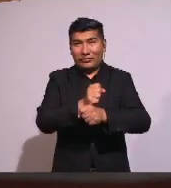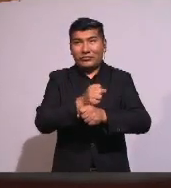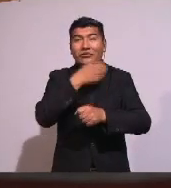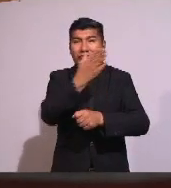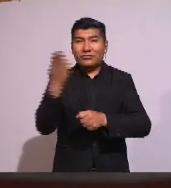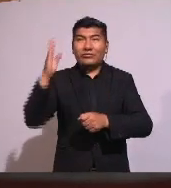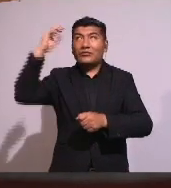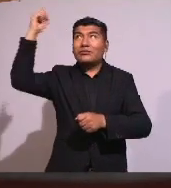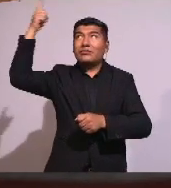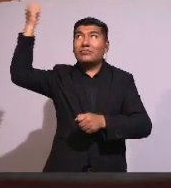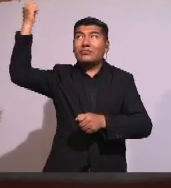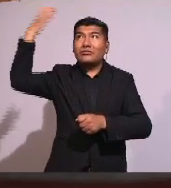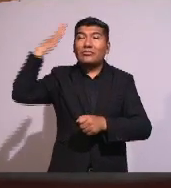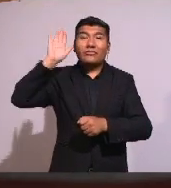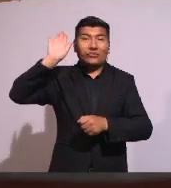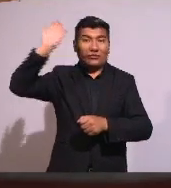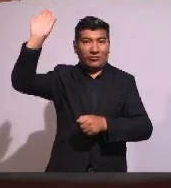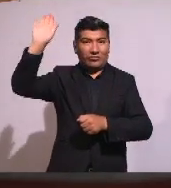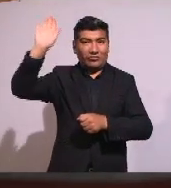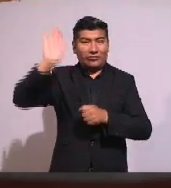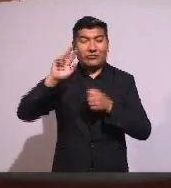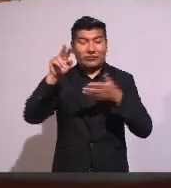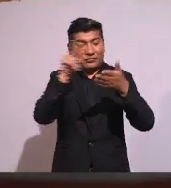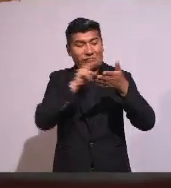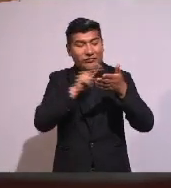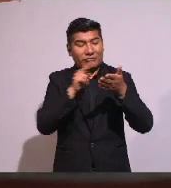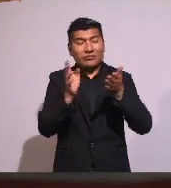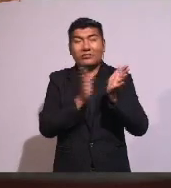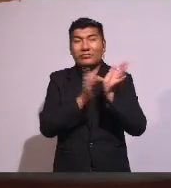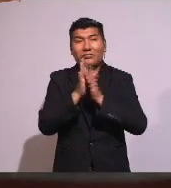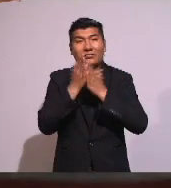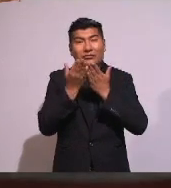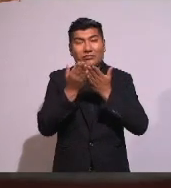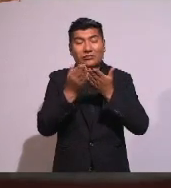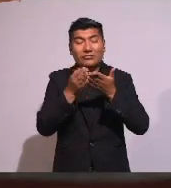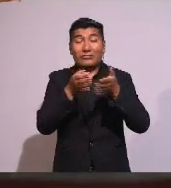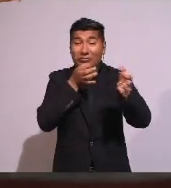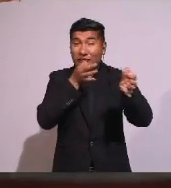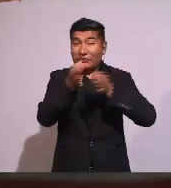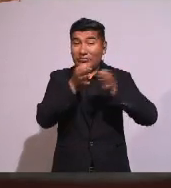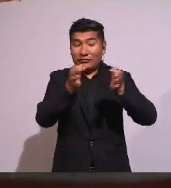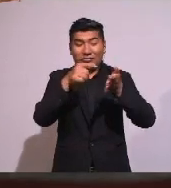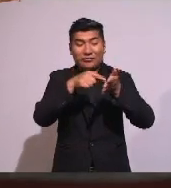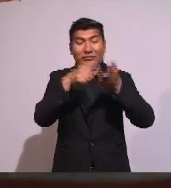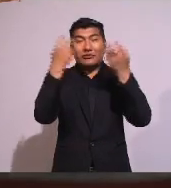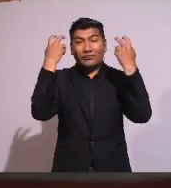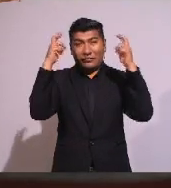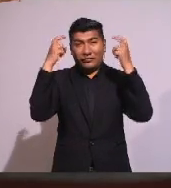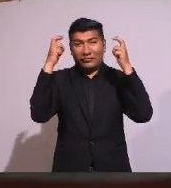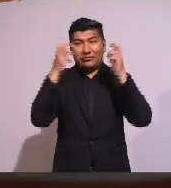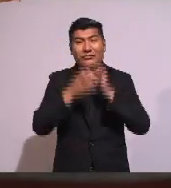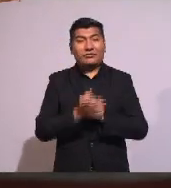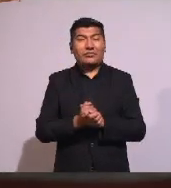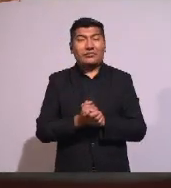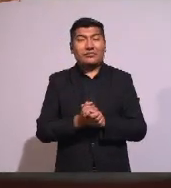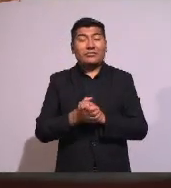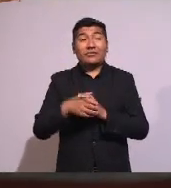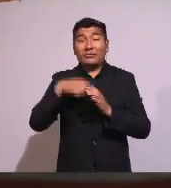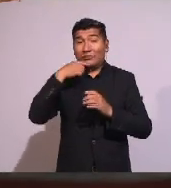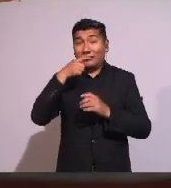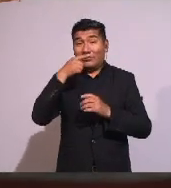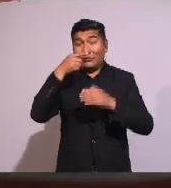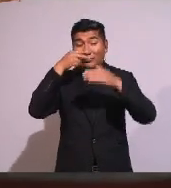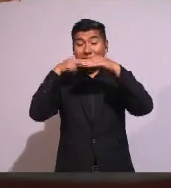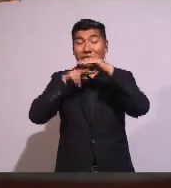luz. La liturgia de hoy, en la primera lectura, insistió precisamente sobre este tema. Nos dice el